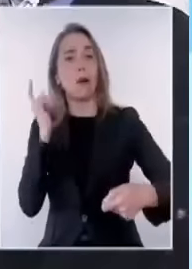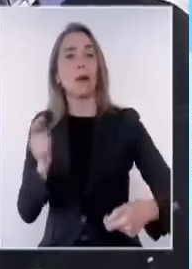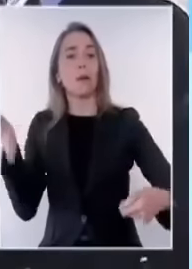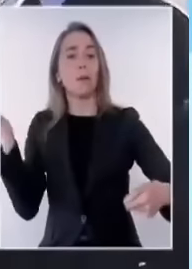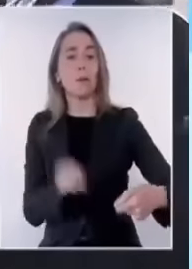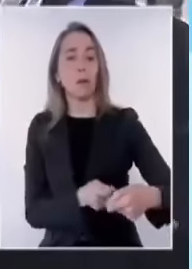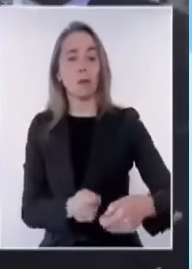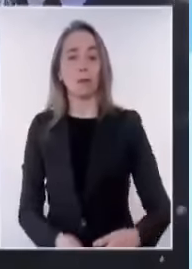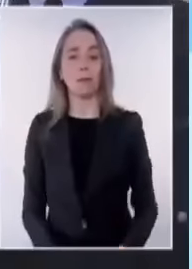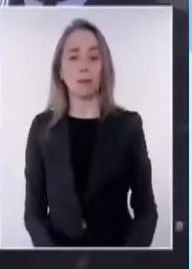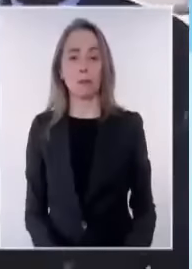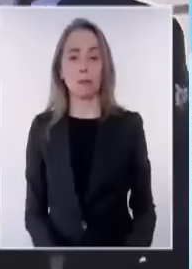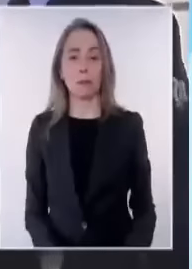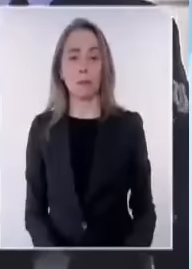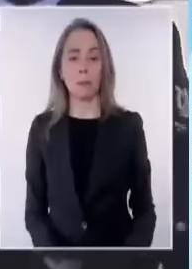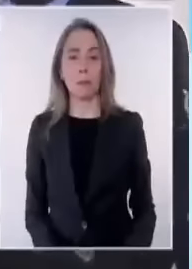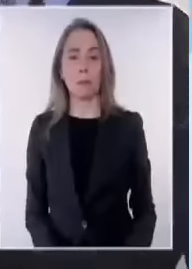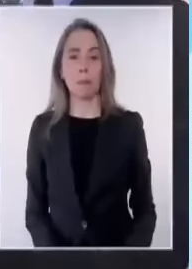utiliza anteojos, Boric?